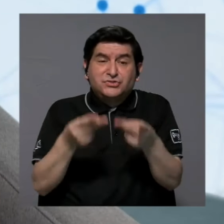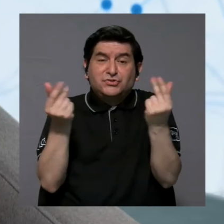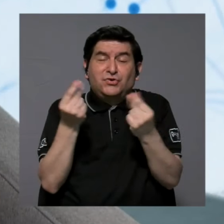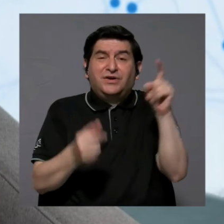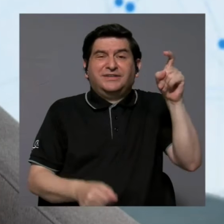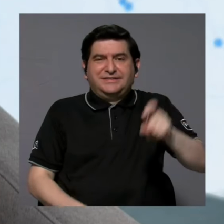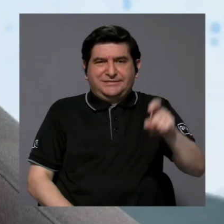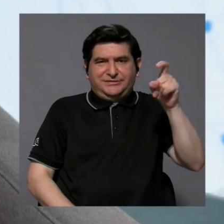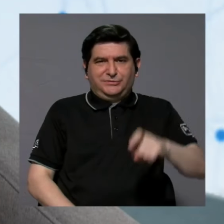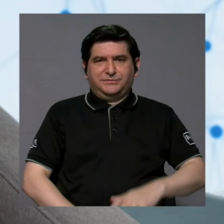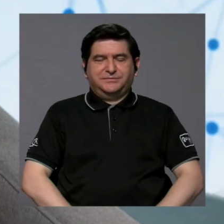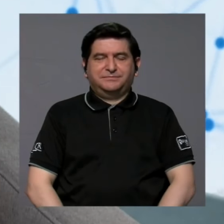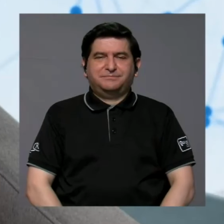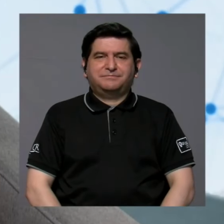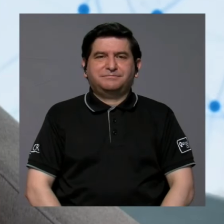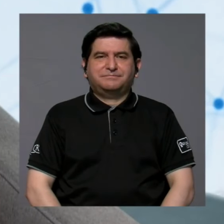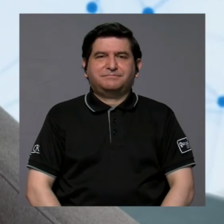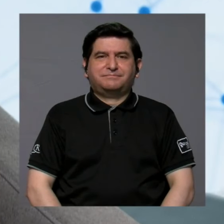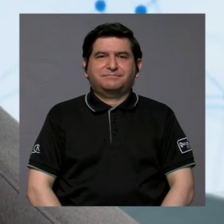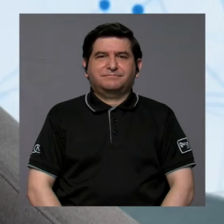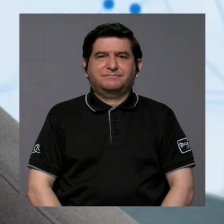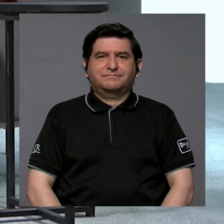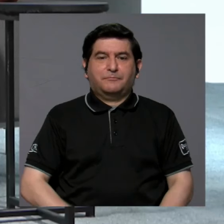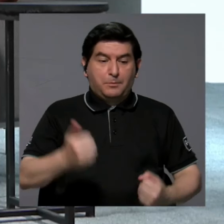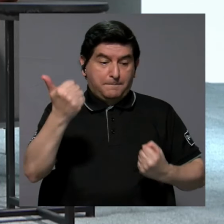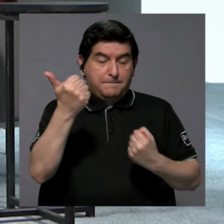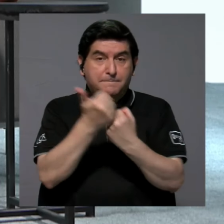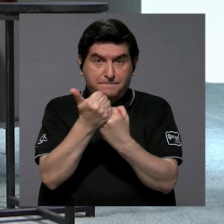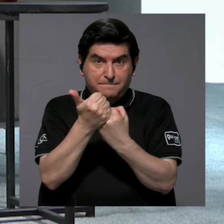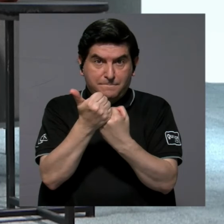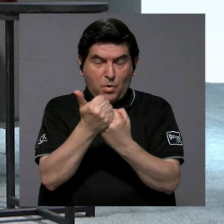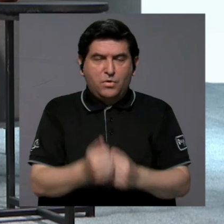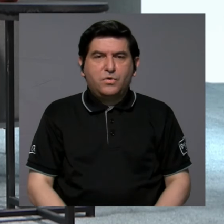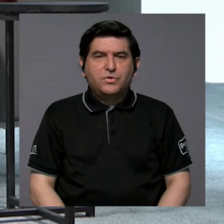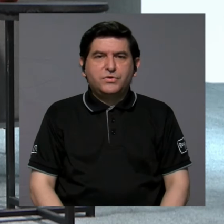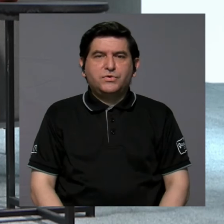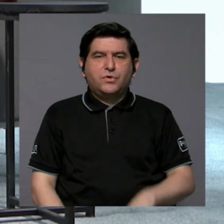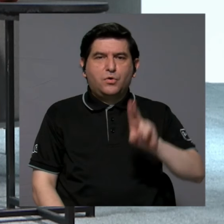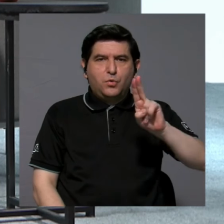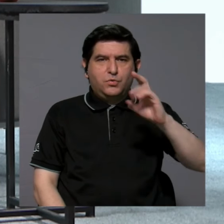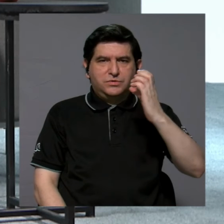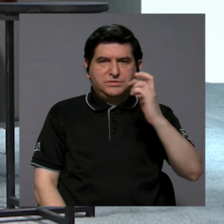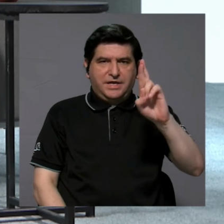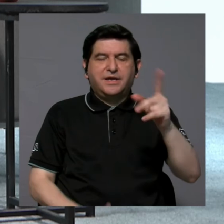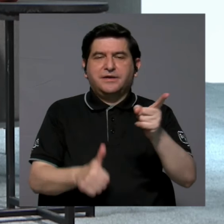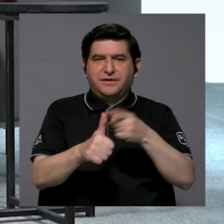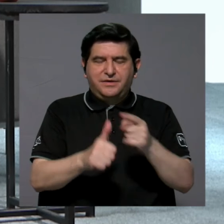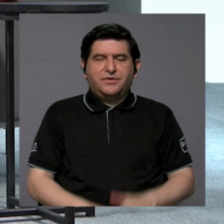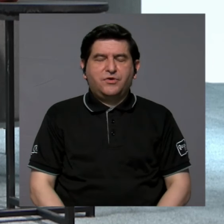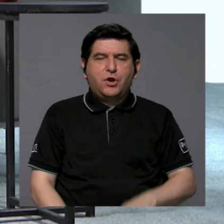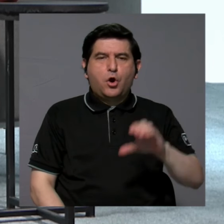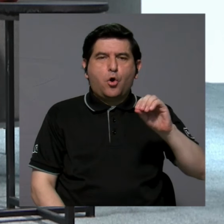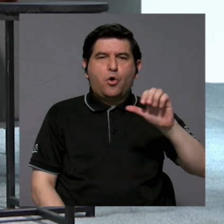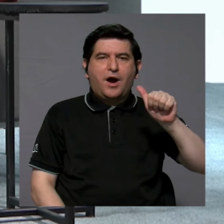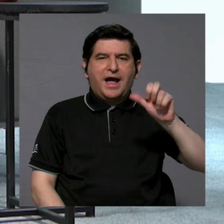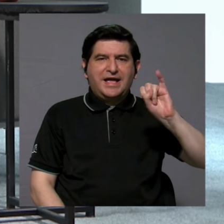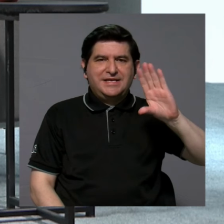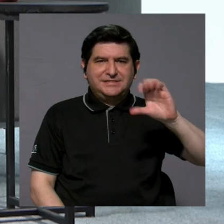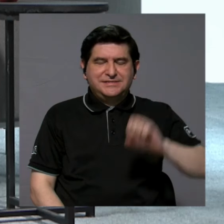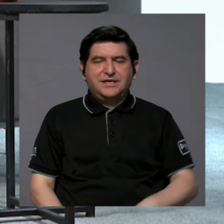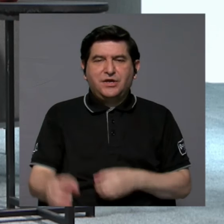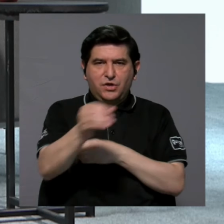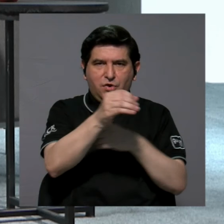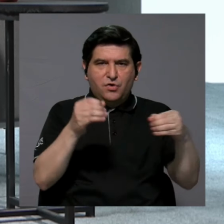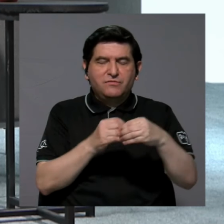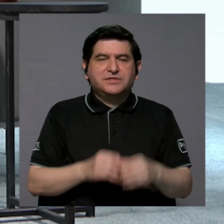que tiene, ¿verdad? El apoyo fue de la Universidad de Costa Rica, en primer lugar, la OAICE, que es la